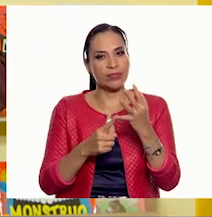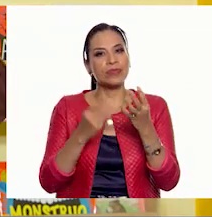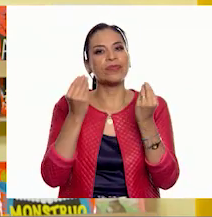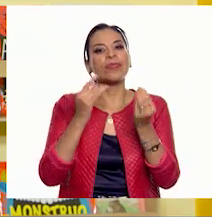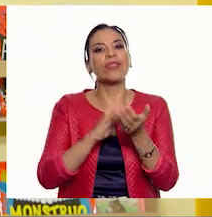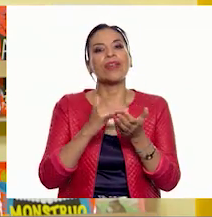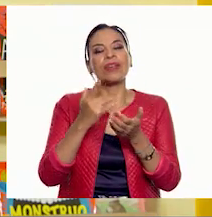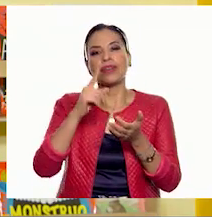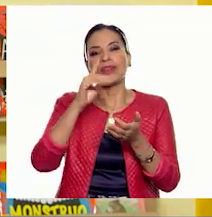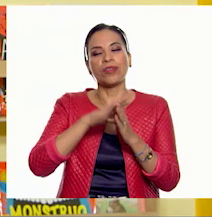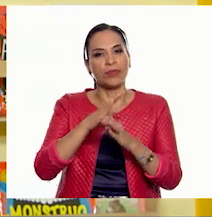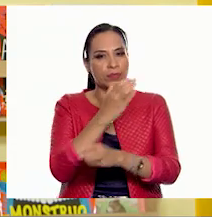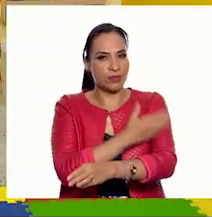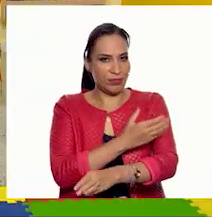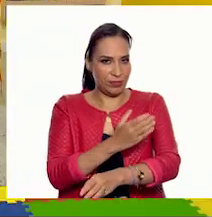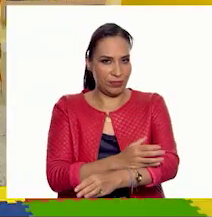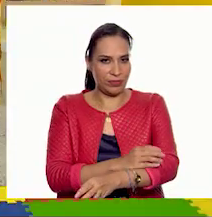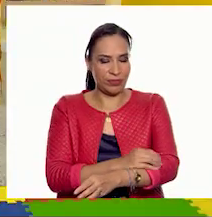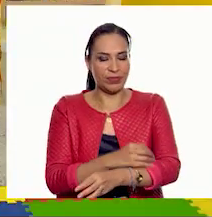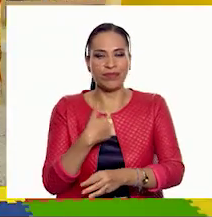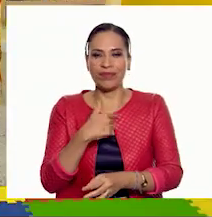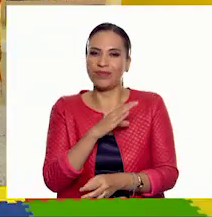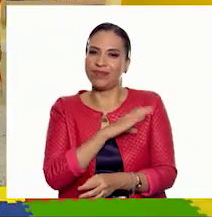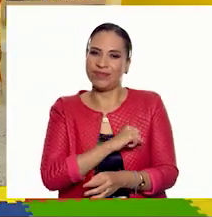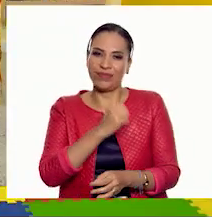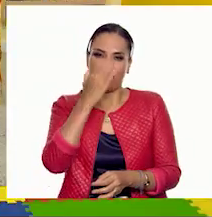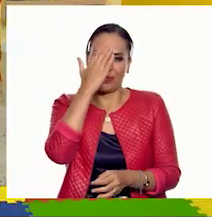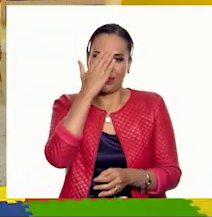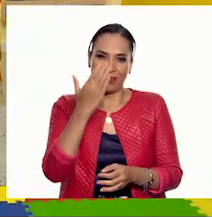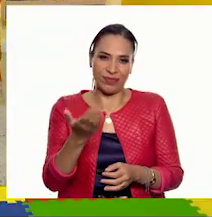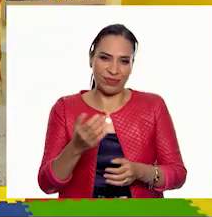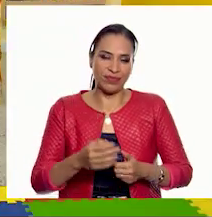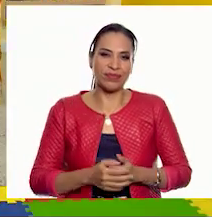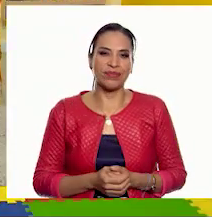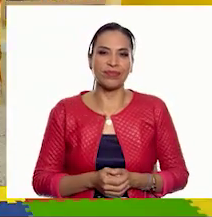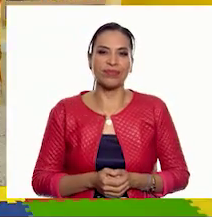Muchas gracias por acompañarnos. Me encantó conocerte, Garabato.